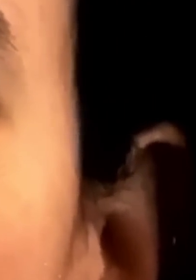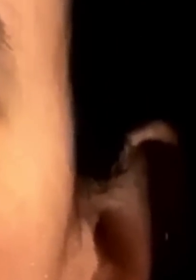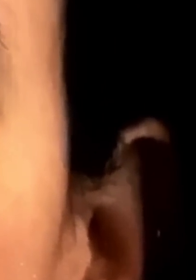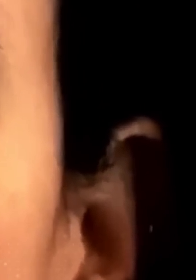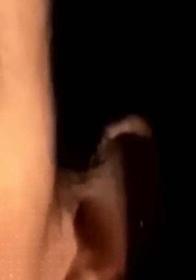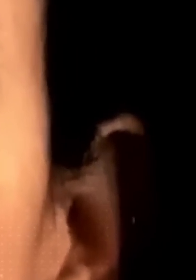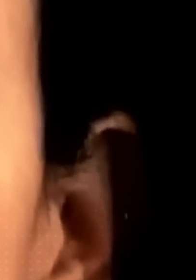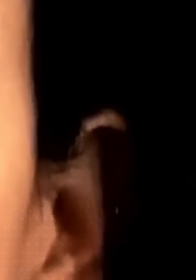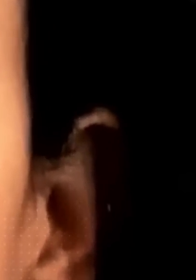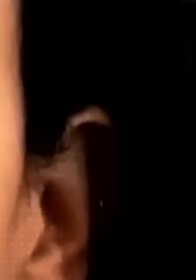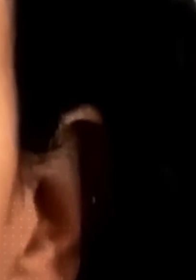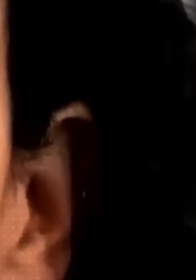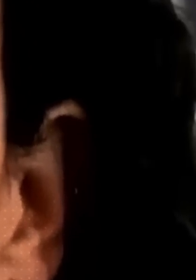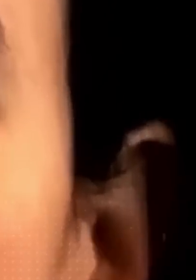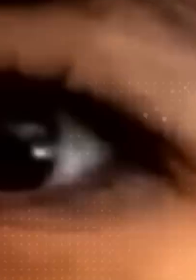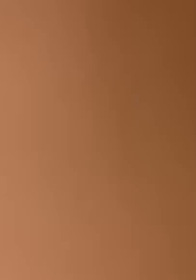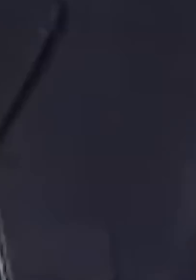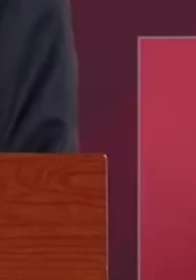Social.